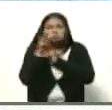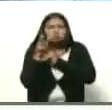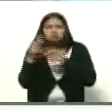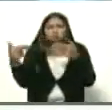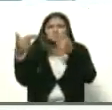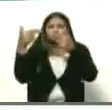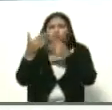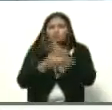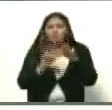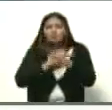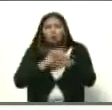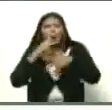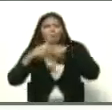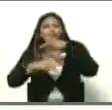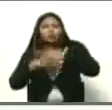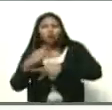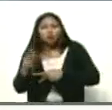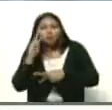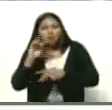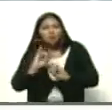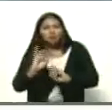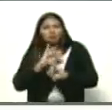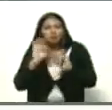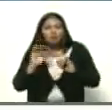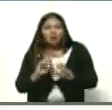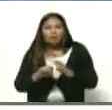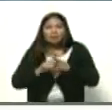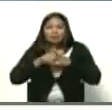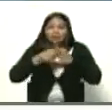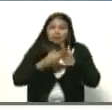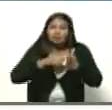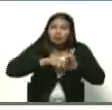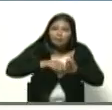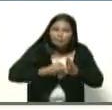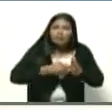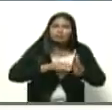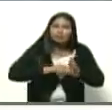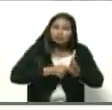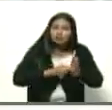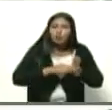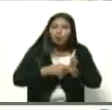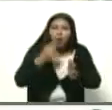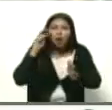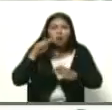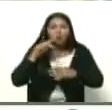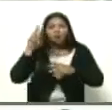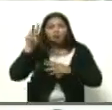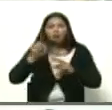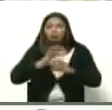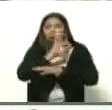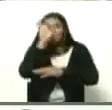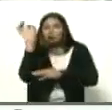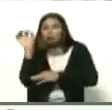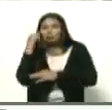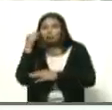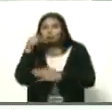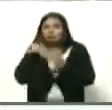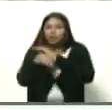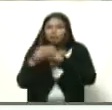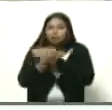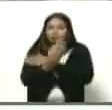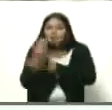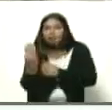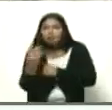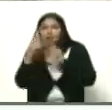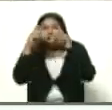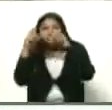Todo ese proceso, ¿ya? Esa presión que se dio, ¿ya? Durante todo el día yo lo estuve adentro. De hecho, hay